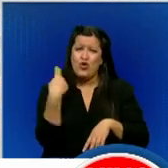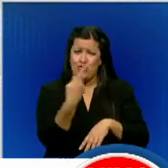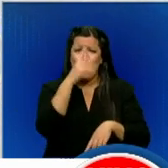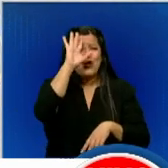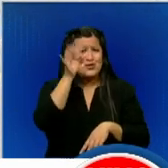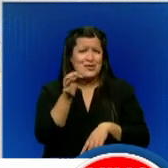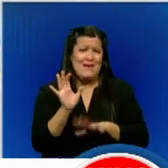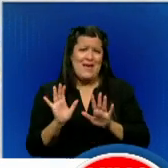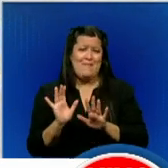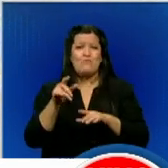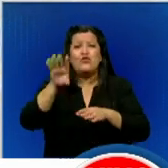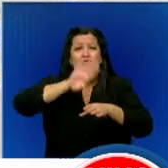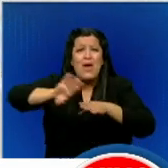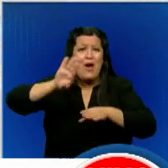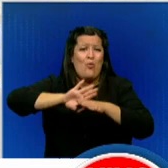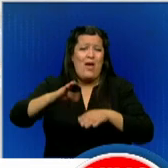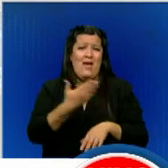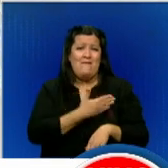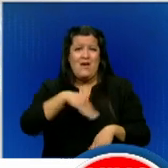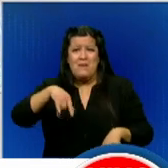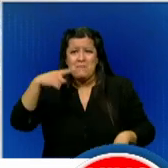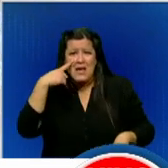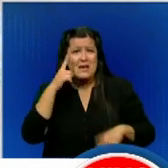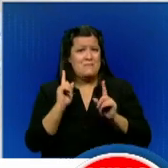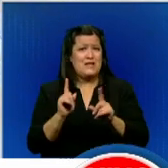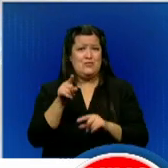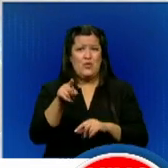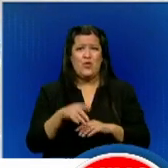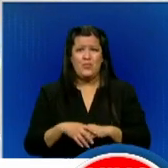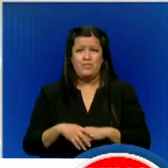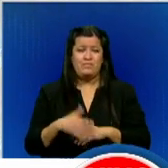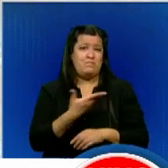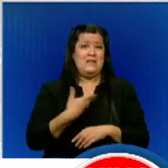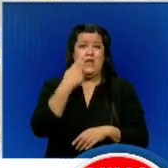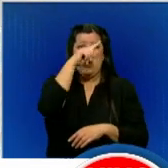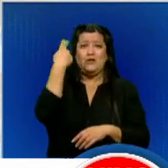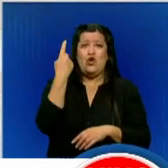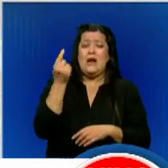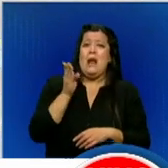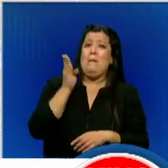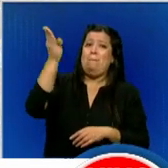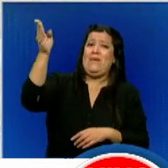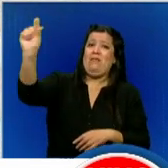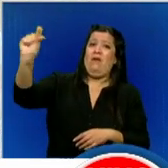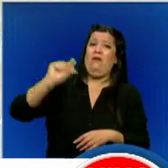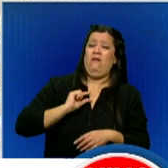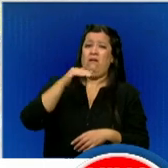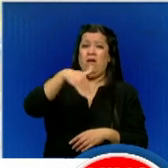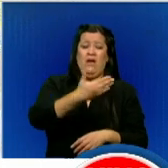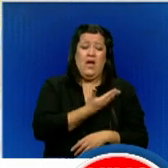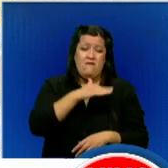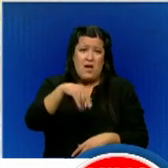significa ese endeudamiento por parte del estado nacional con el fondo monetario